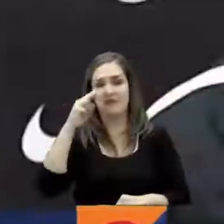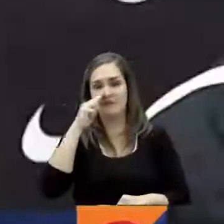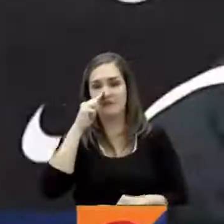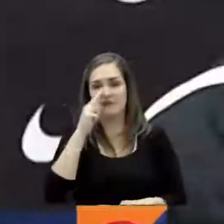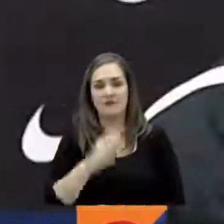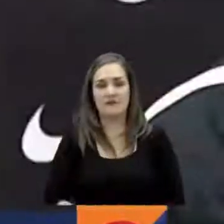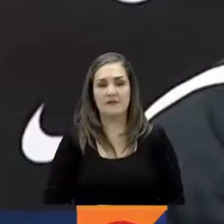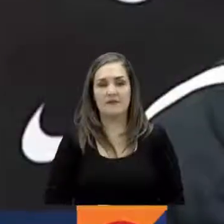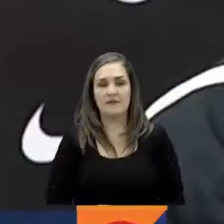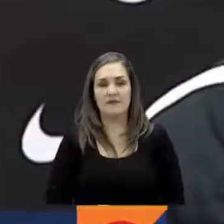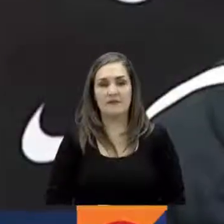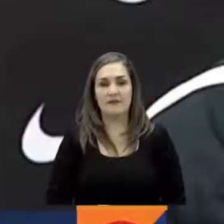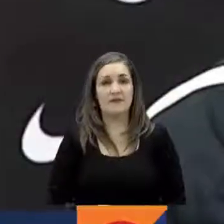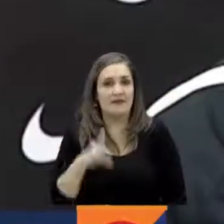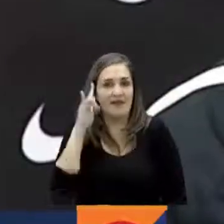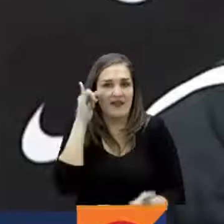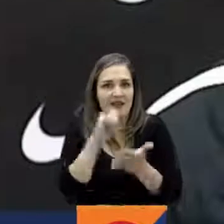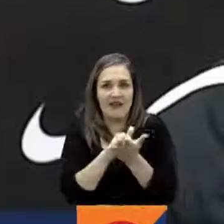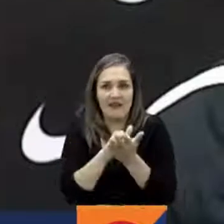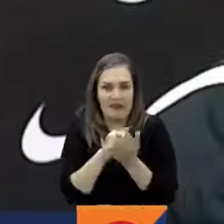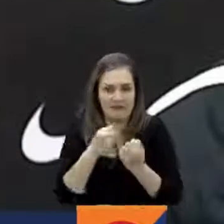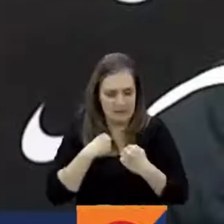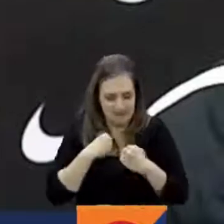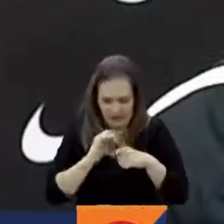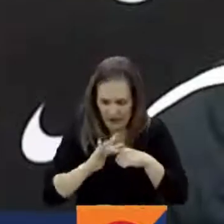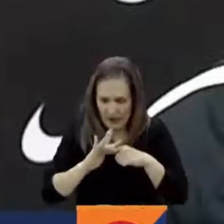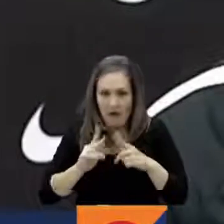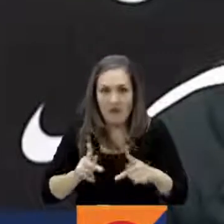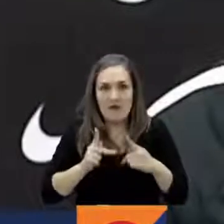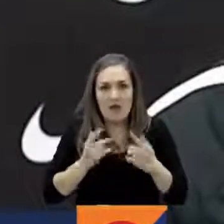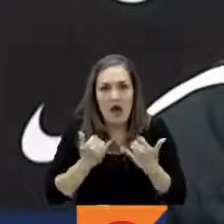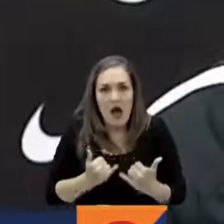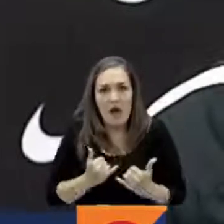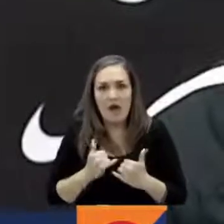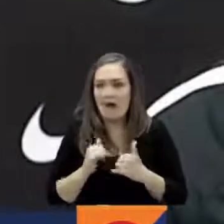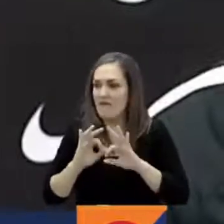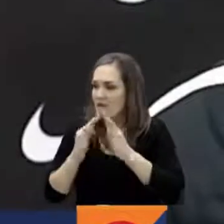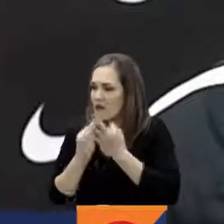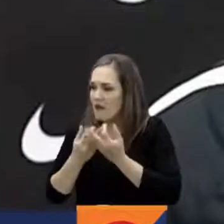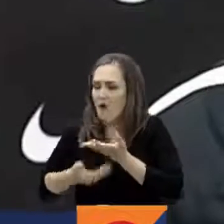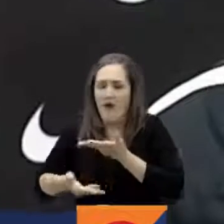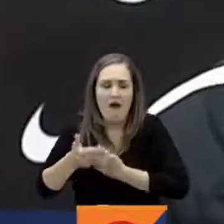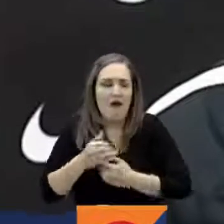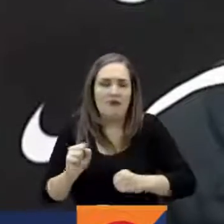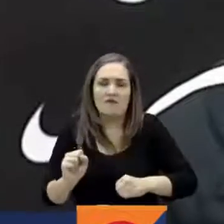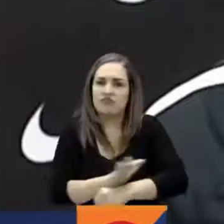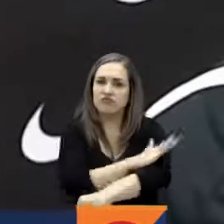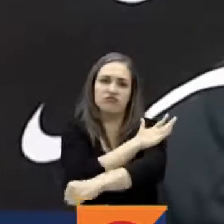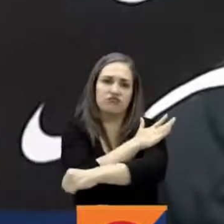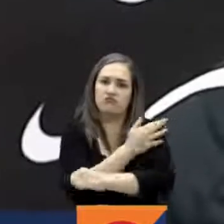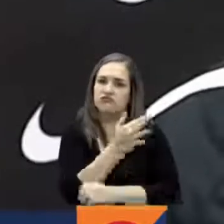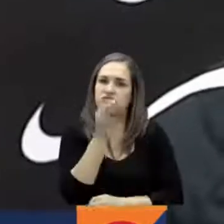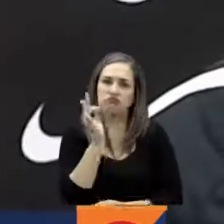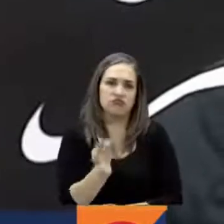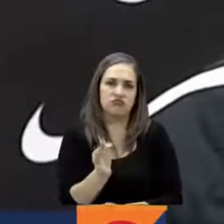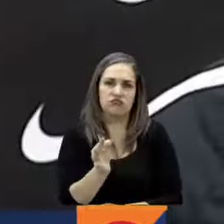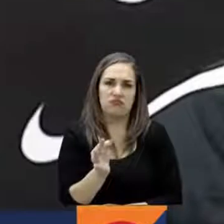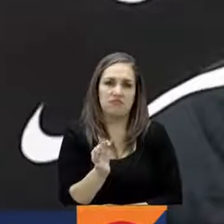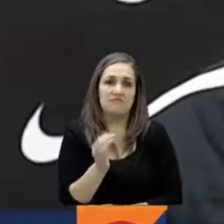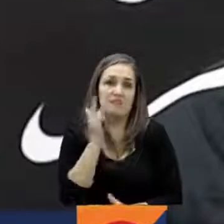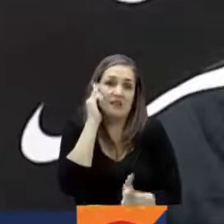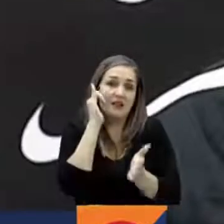Es increíble lo que estoy viviendo junto con mi familia. Entonces yo creo